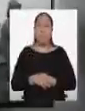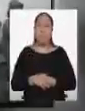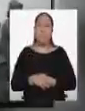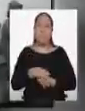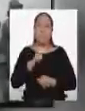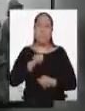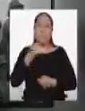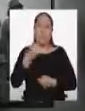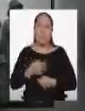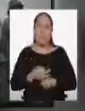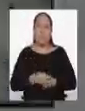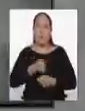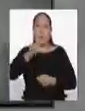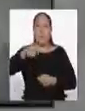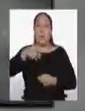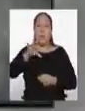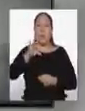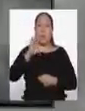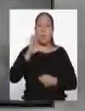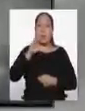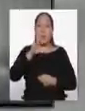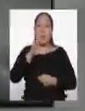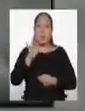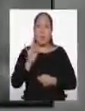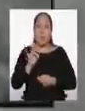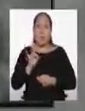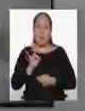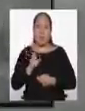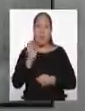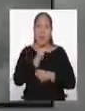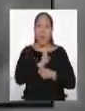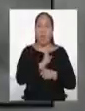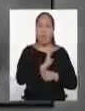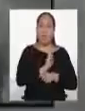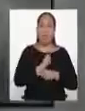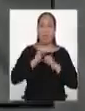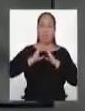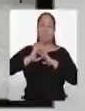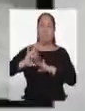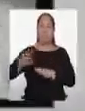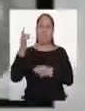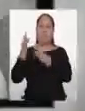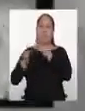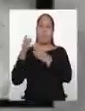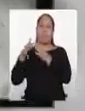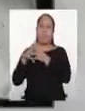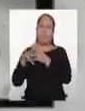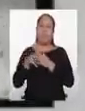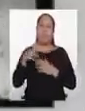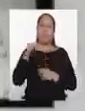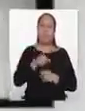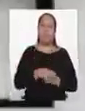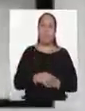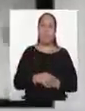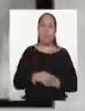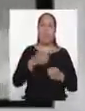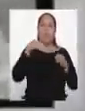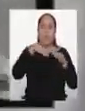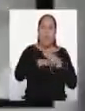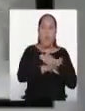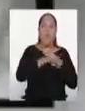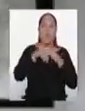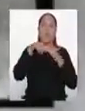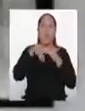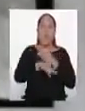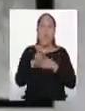Efectivamente, en 1938, Ecuador renunció al arbitraje de derecho. A partir de entonces, se produjeron